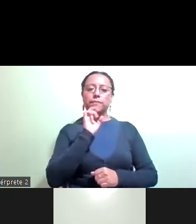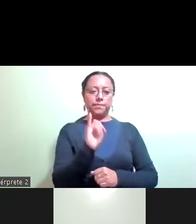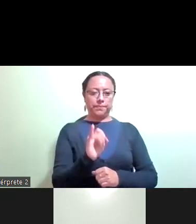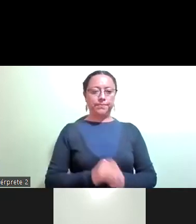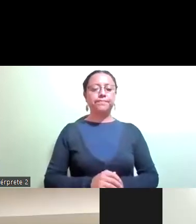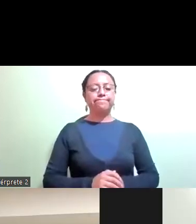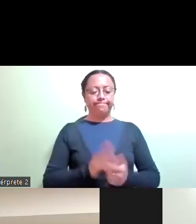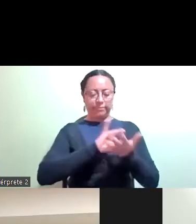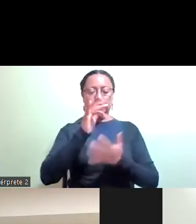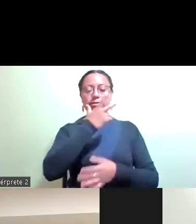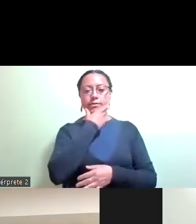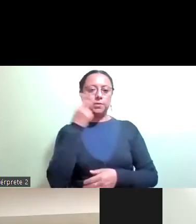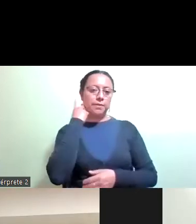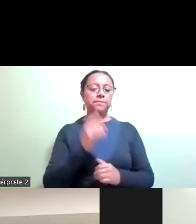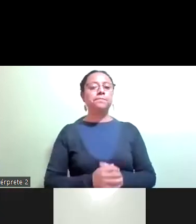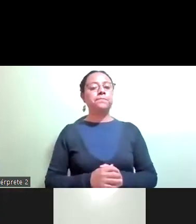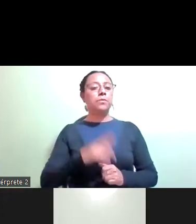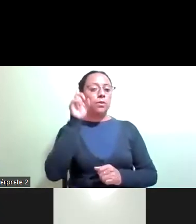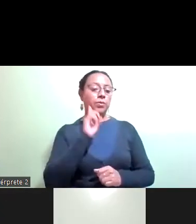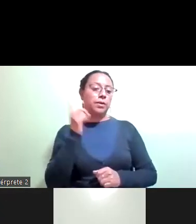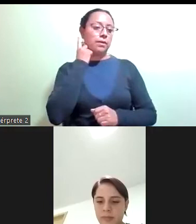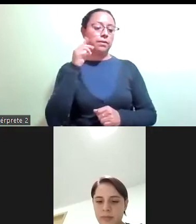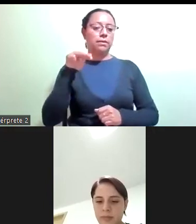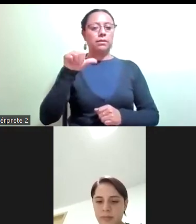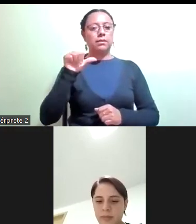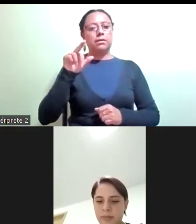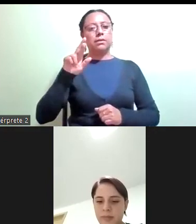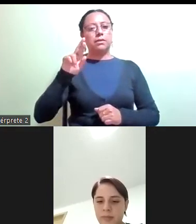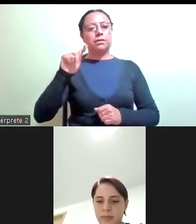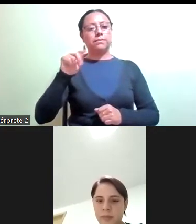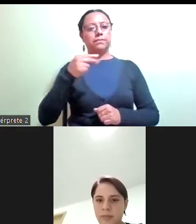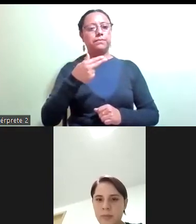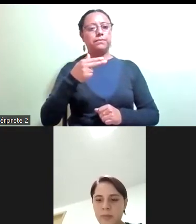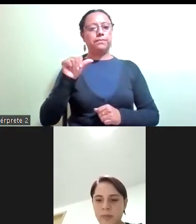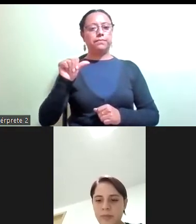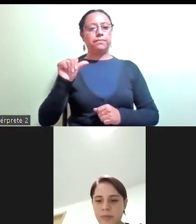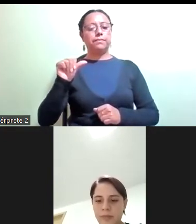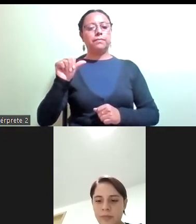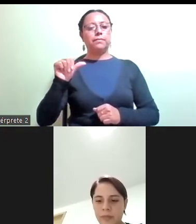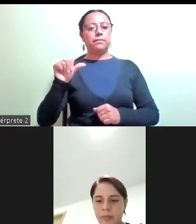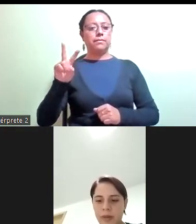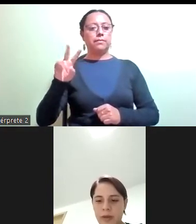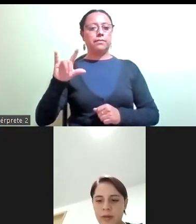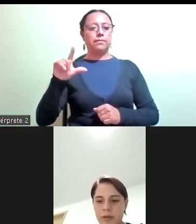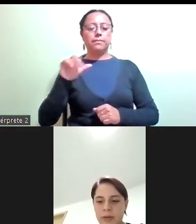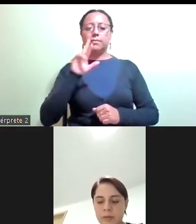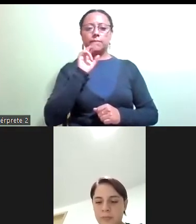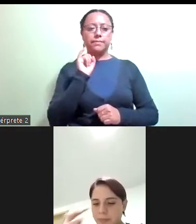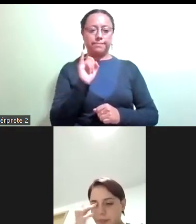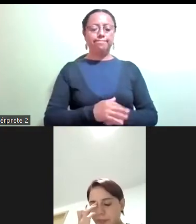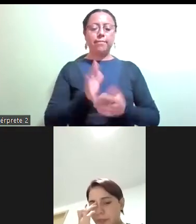Gracias, diputado. Diputada Marta Soledad Ávila Ventura. Marta Ávila, a favor. Gracias,